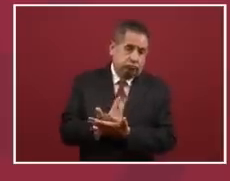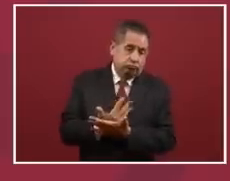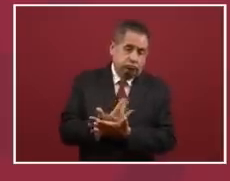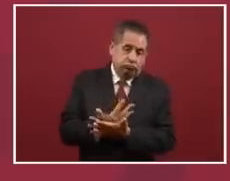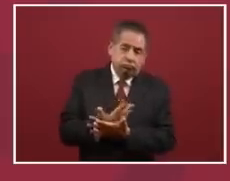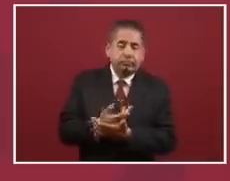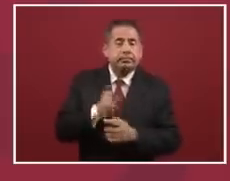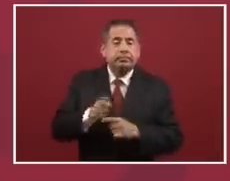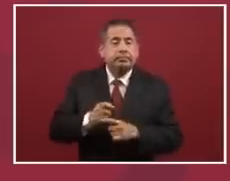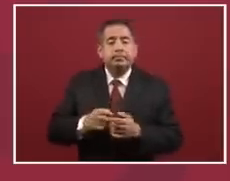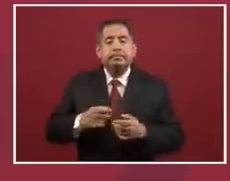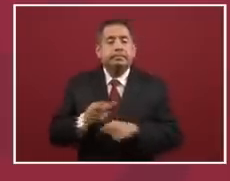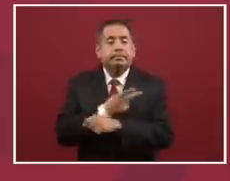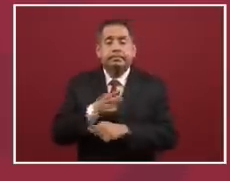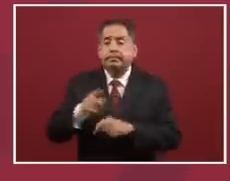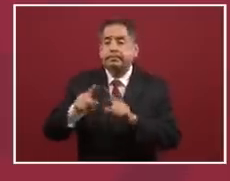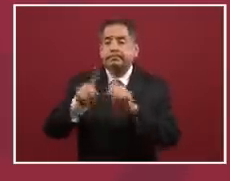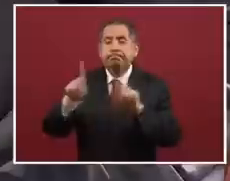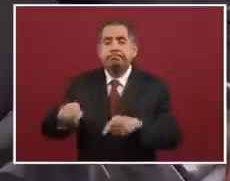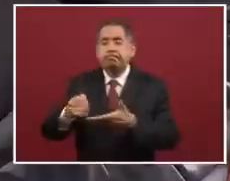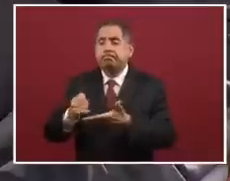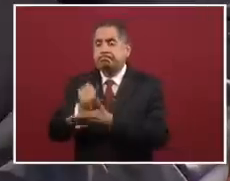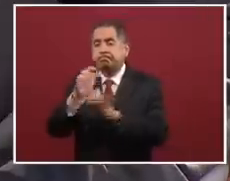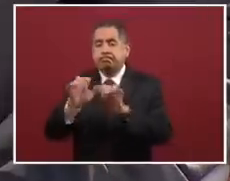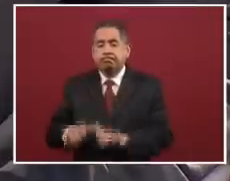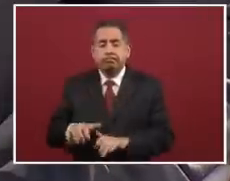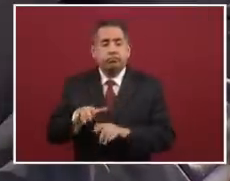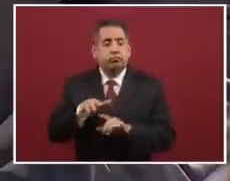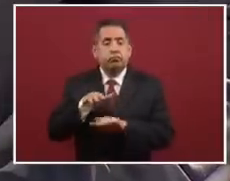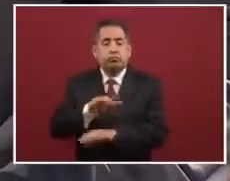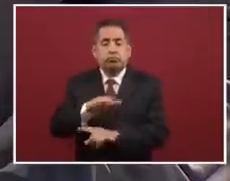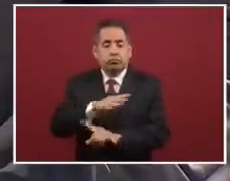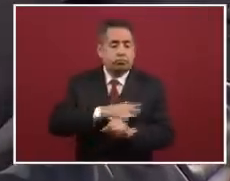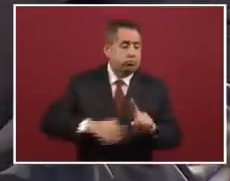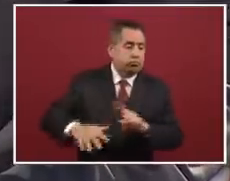del dictamen de medio ambiente.